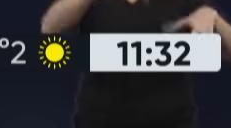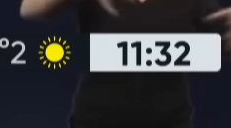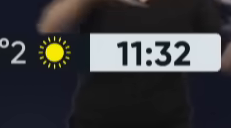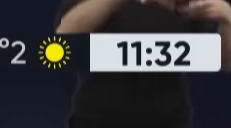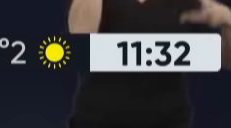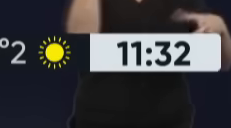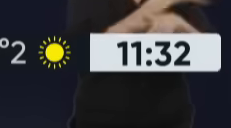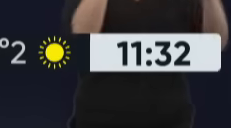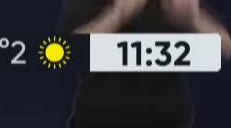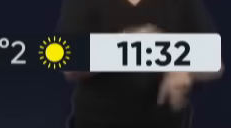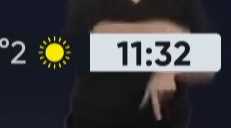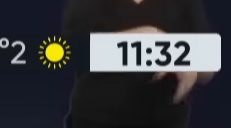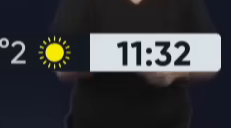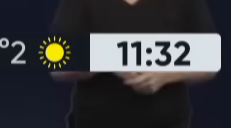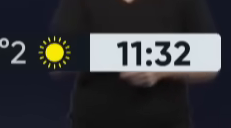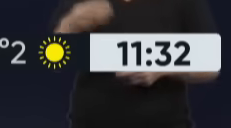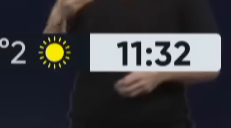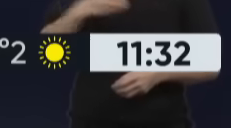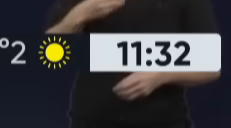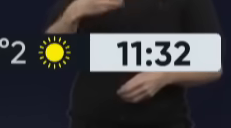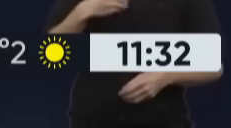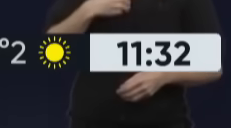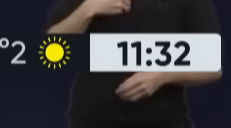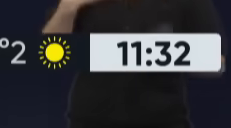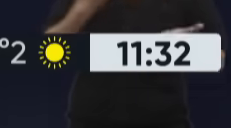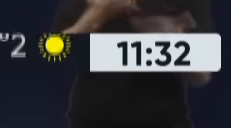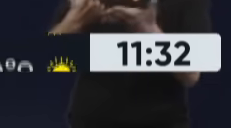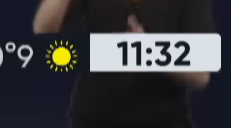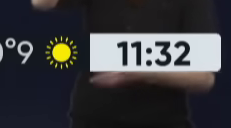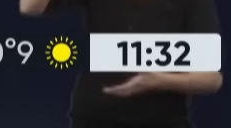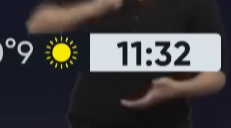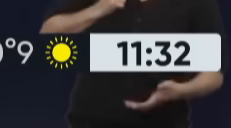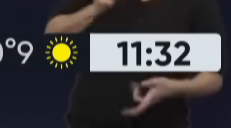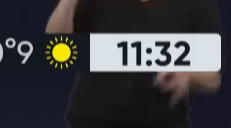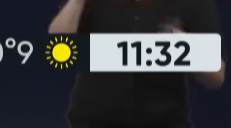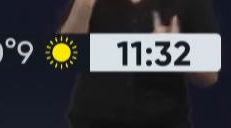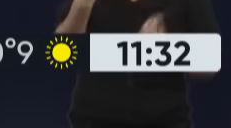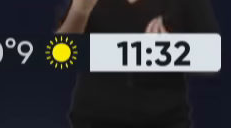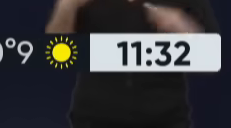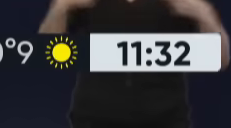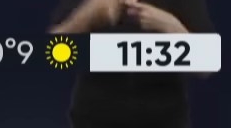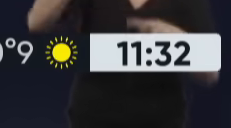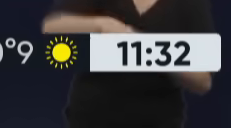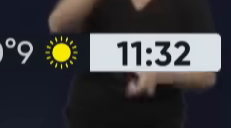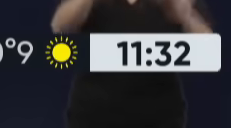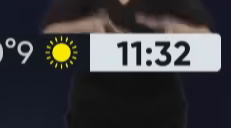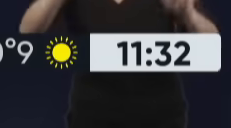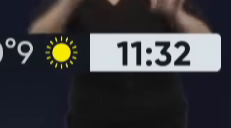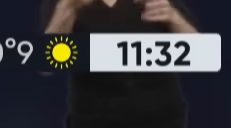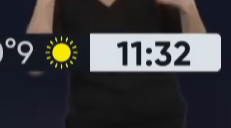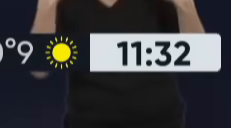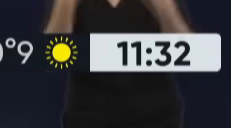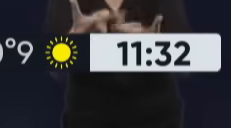servicio militar voluntario es inculcar en los jóvenes argentinos los altos valores que siempre caracterizaron a las